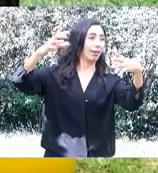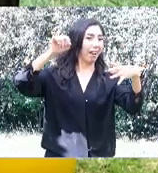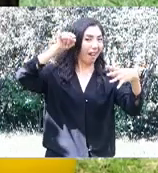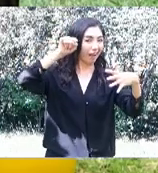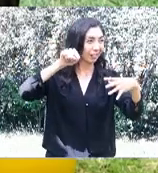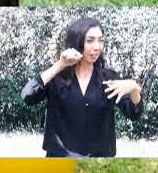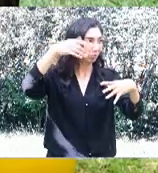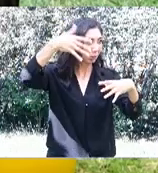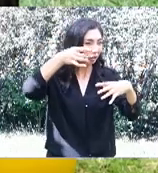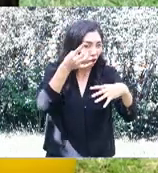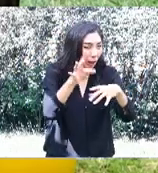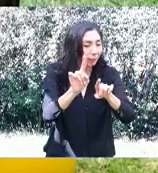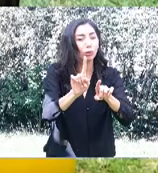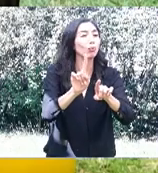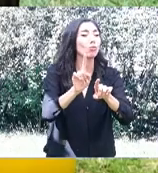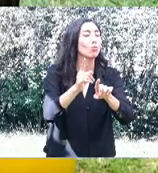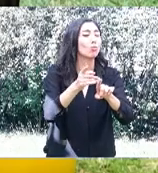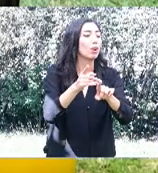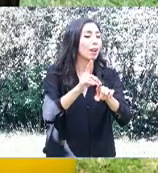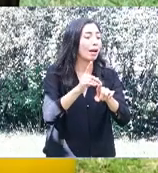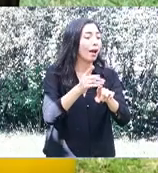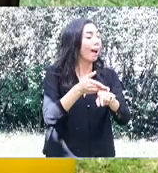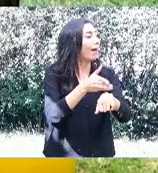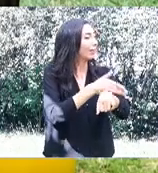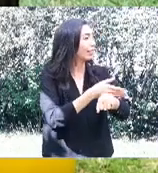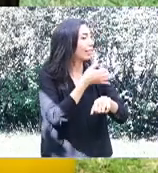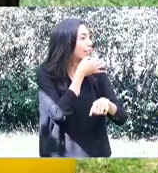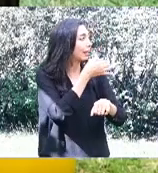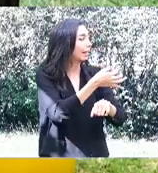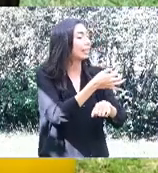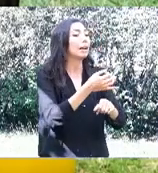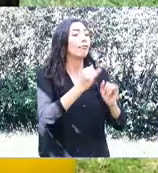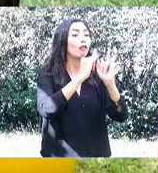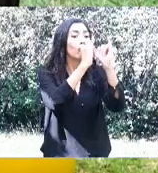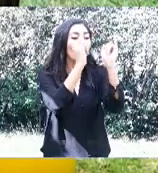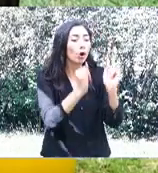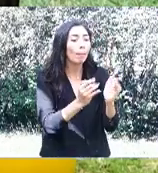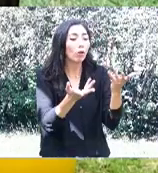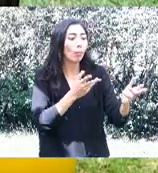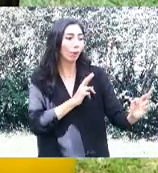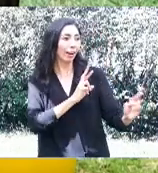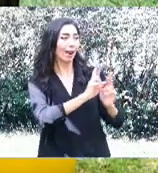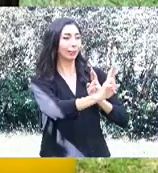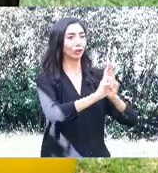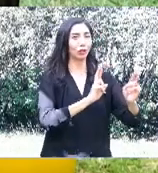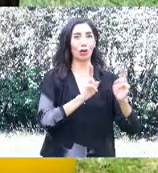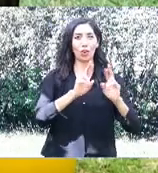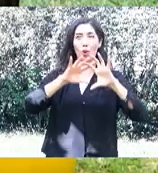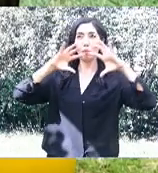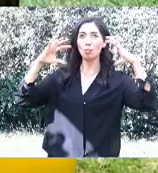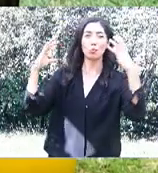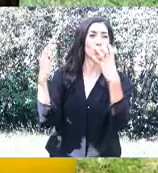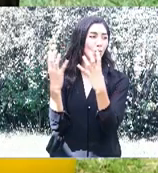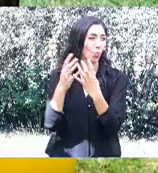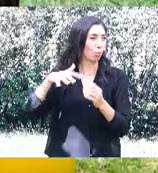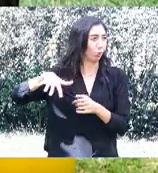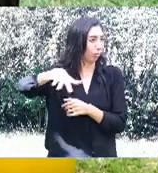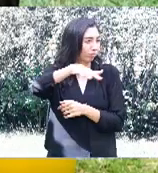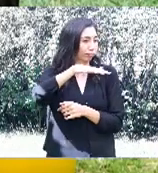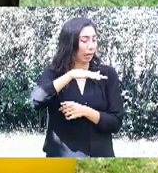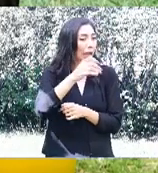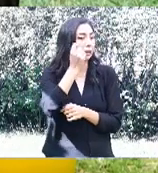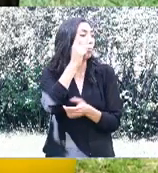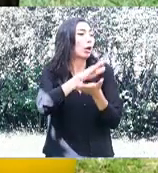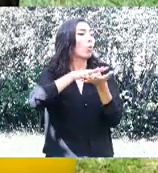bien como decía yo en en la respuesta anterior con la forma de relacionarse con el medio ambiente y ahí nos vamos a empezar a dar cuenta que todos los